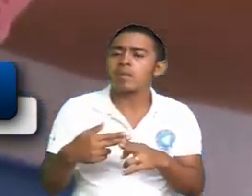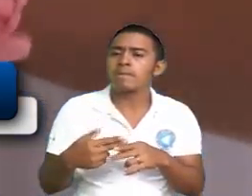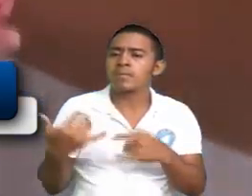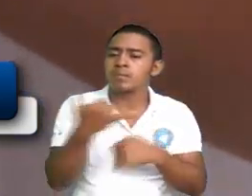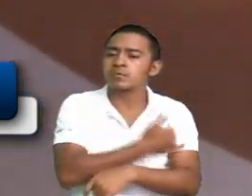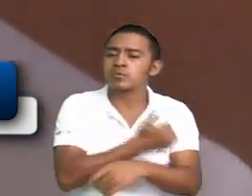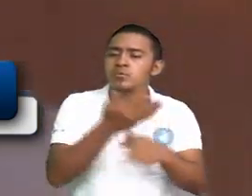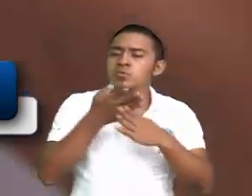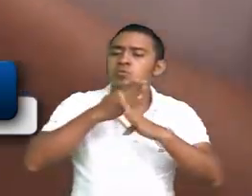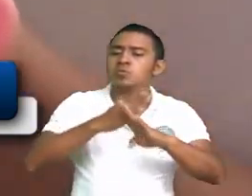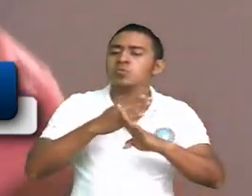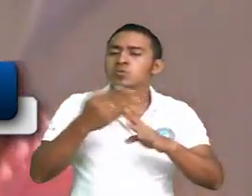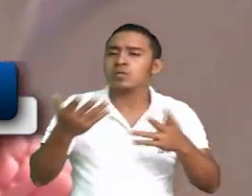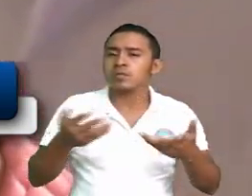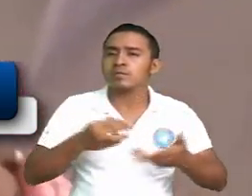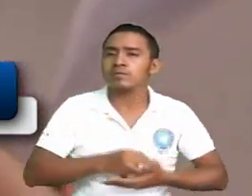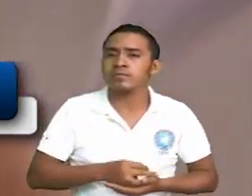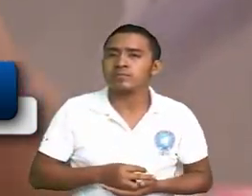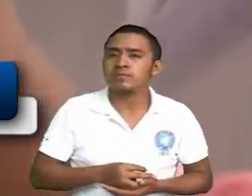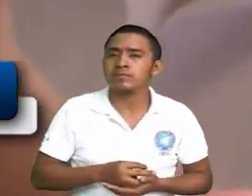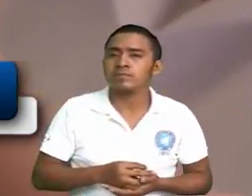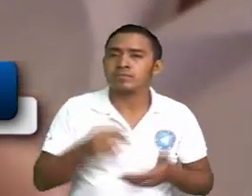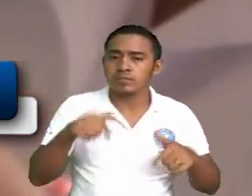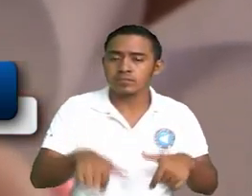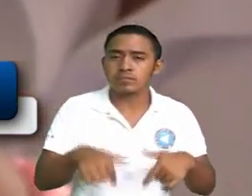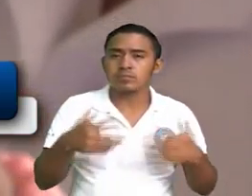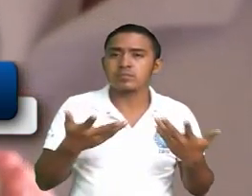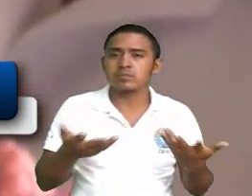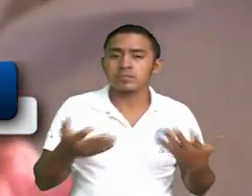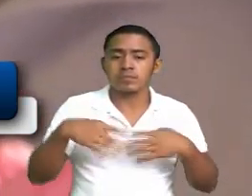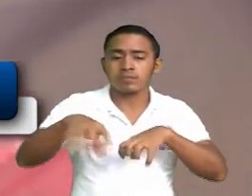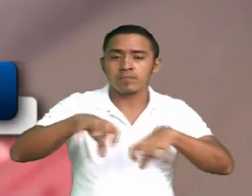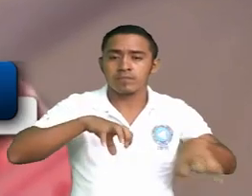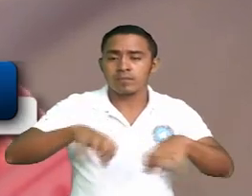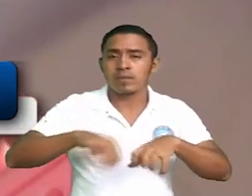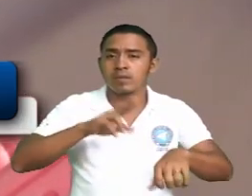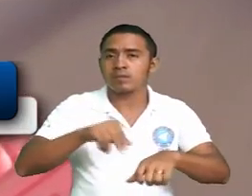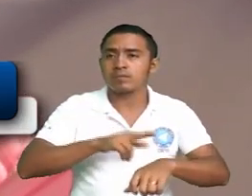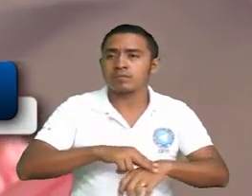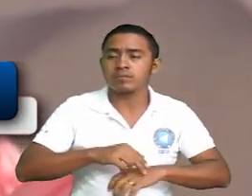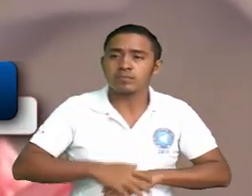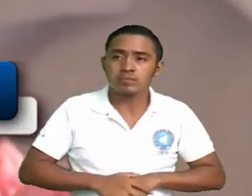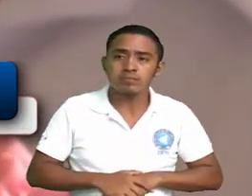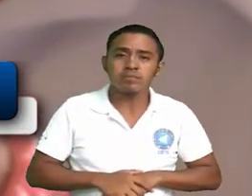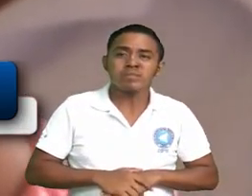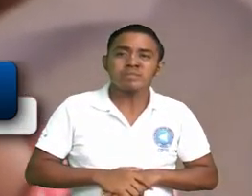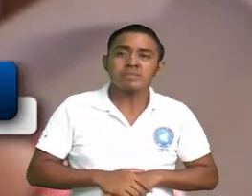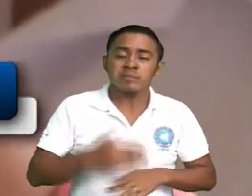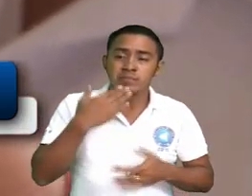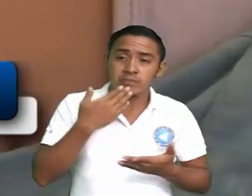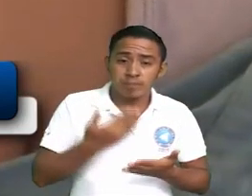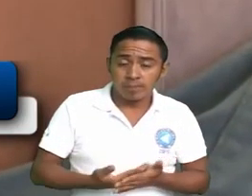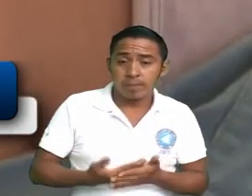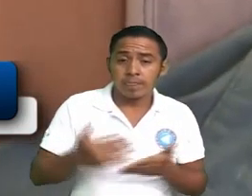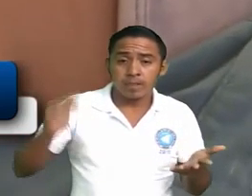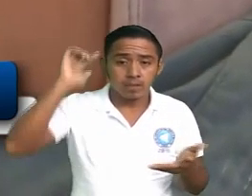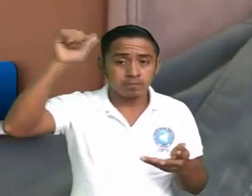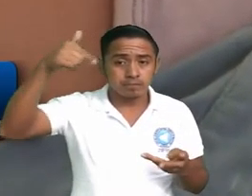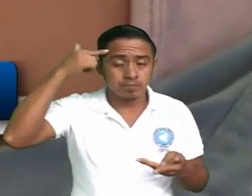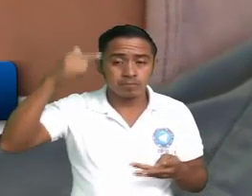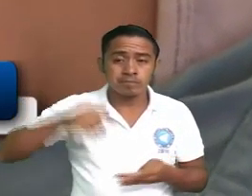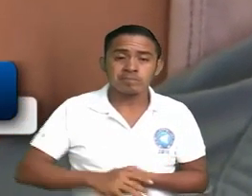de esta enfermedad, doctor, y que se está aplicando ahorita en esta Jornada Nacional de Vacunación? Bueno, gracias al buen gobierno, ¿verdad?, el